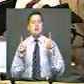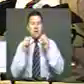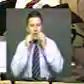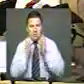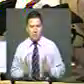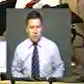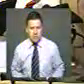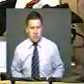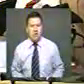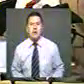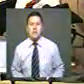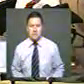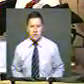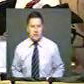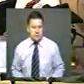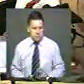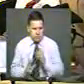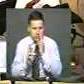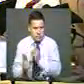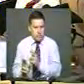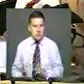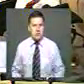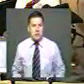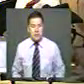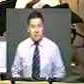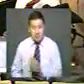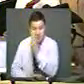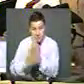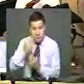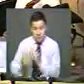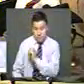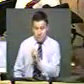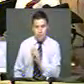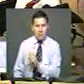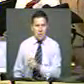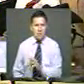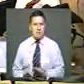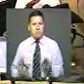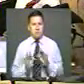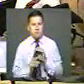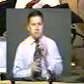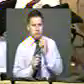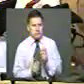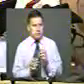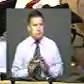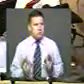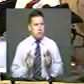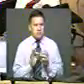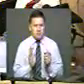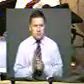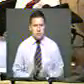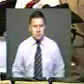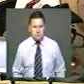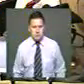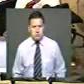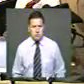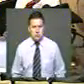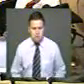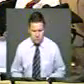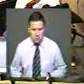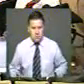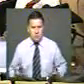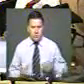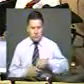humanas consideramos restrictiva. Las parejas del mismo sexo son, según la jurisprudencia, poseedoras